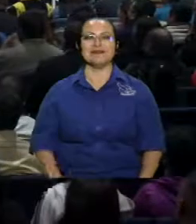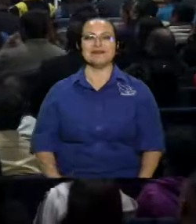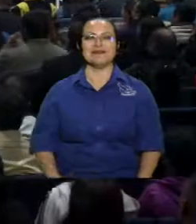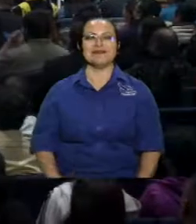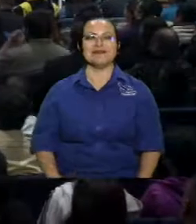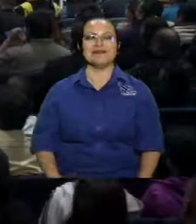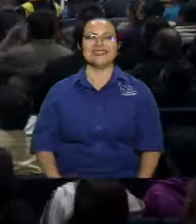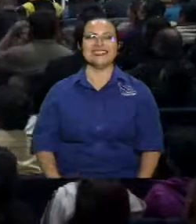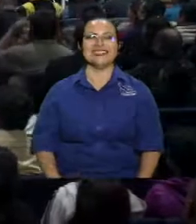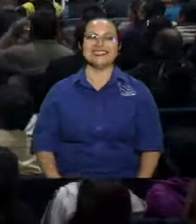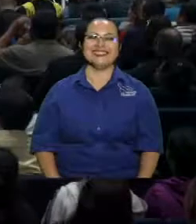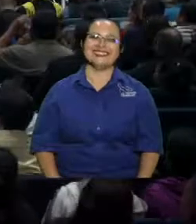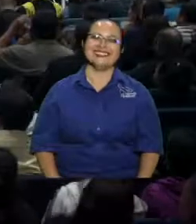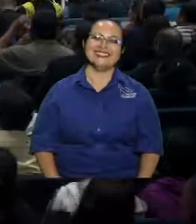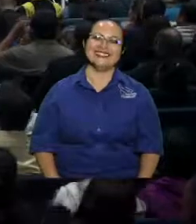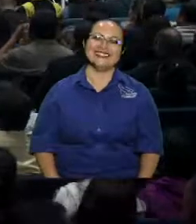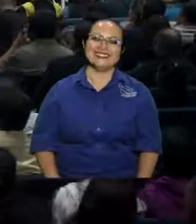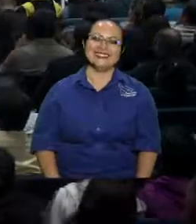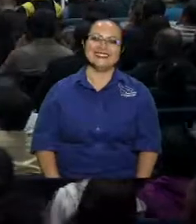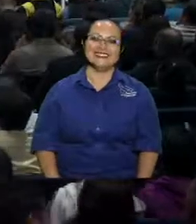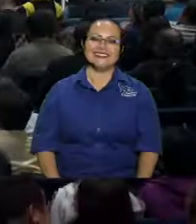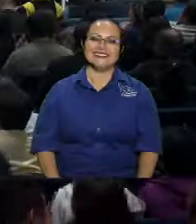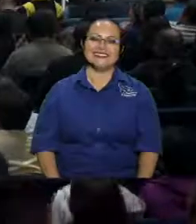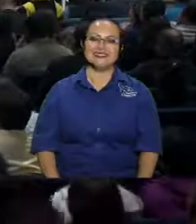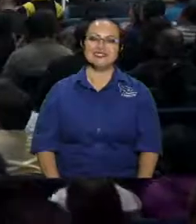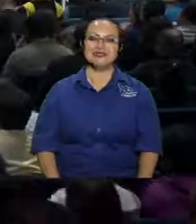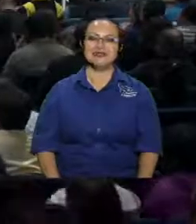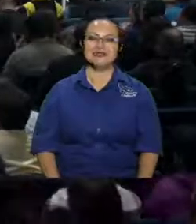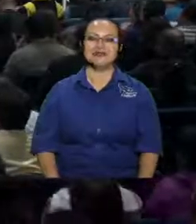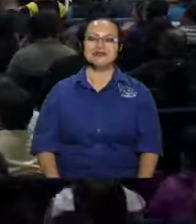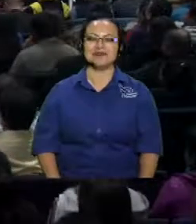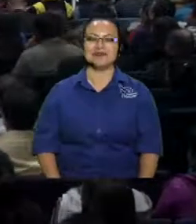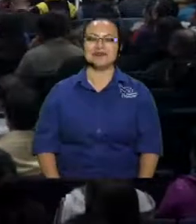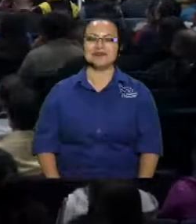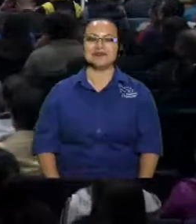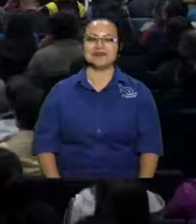¿Ah? Y tú también. Pues va, solo estos, ya.